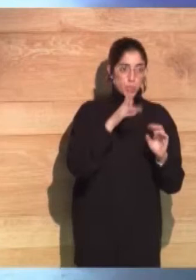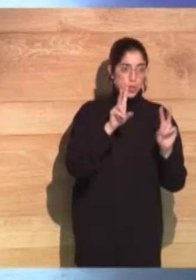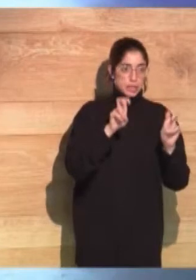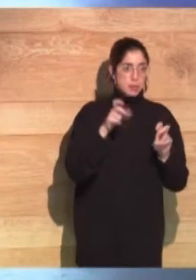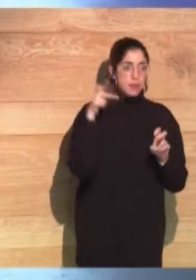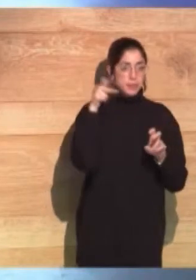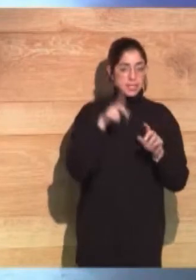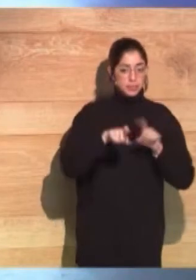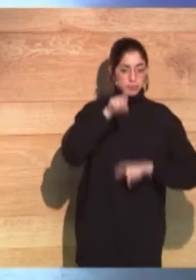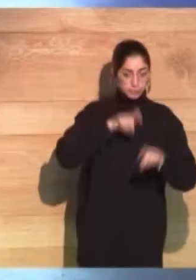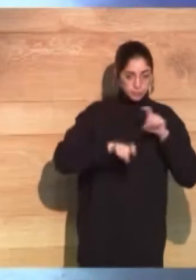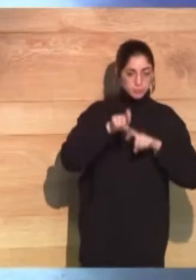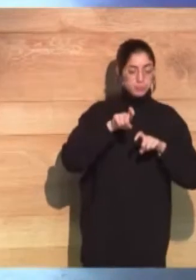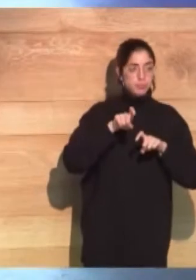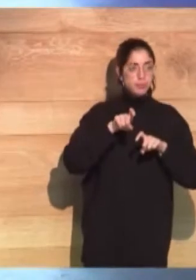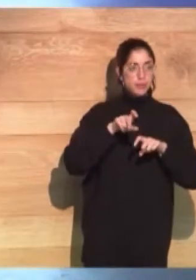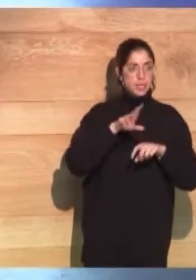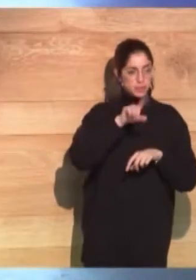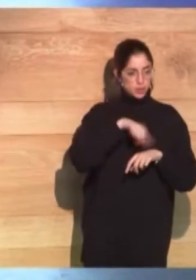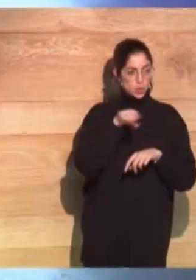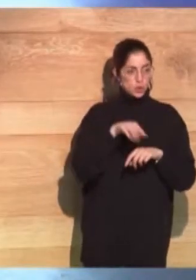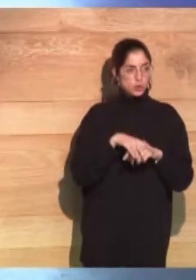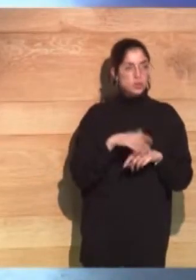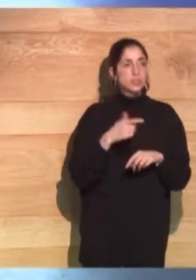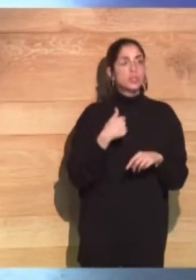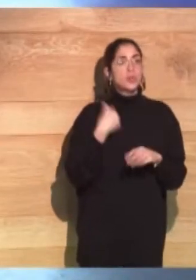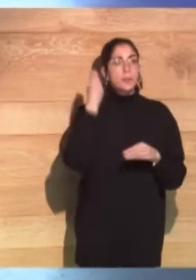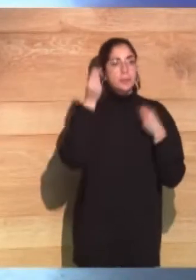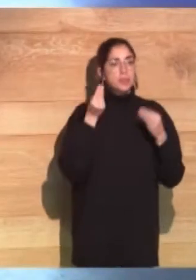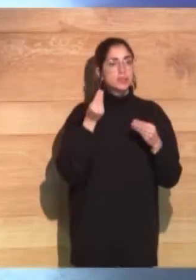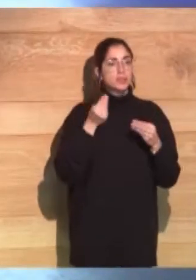que ya estamos experimentando este retroceso.